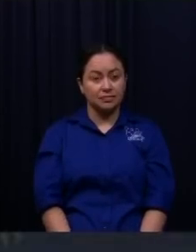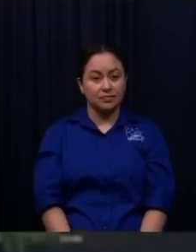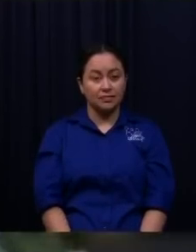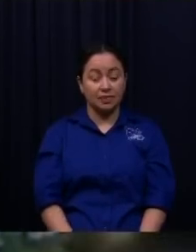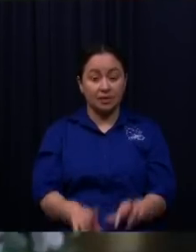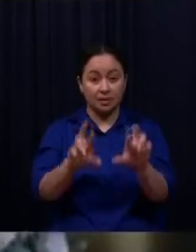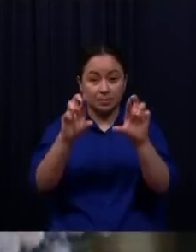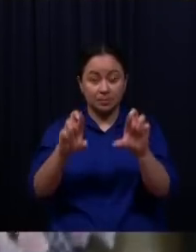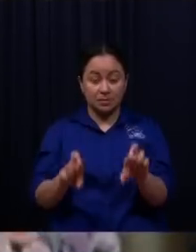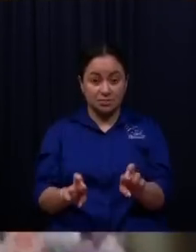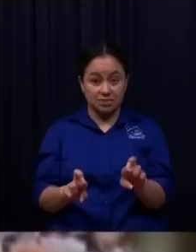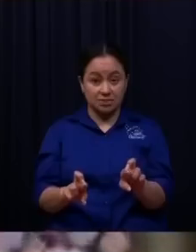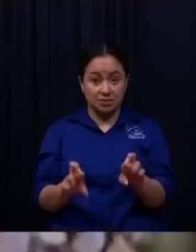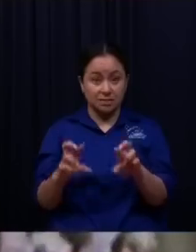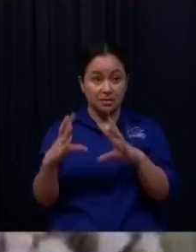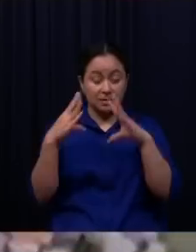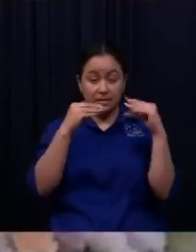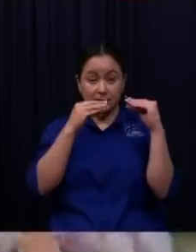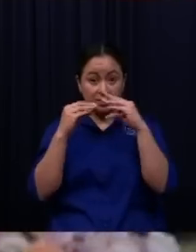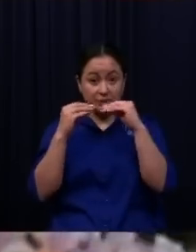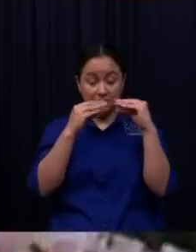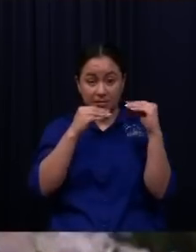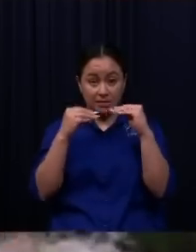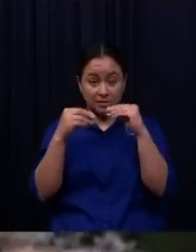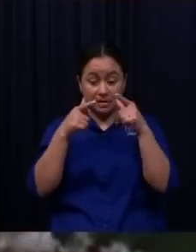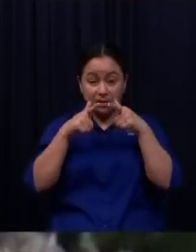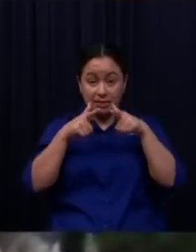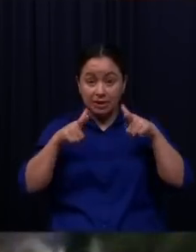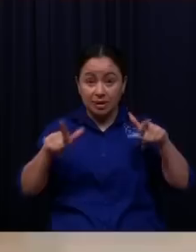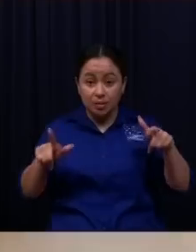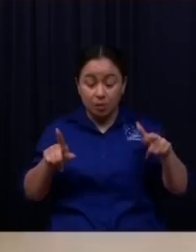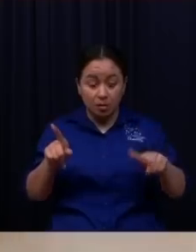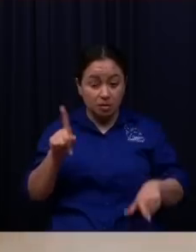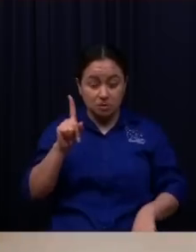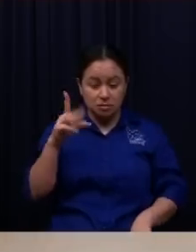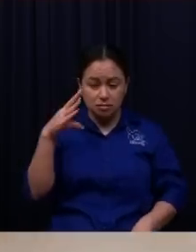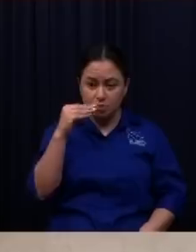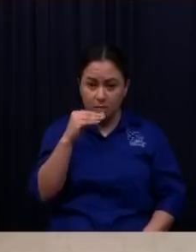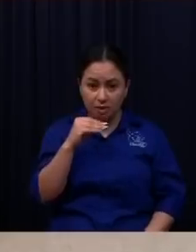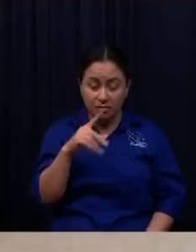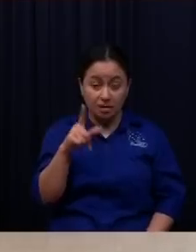lenguas no habla a los hombres. Usted no puede ser un idioma,